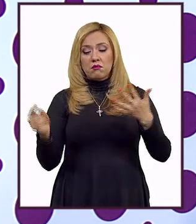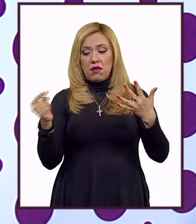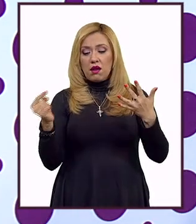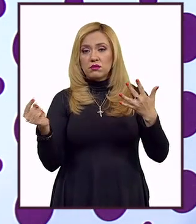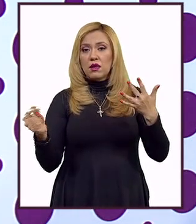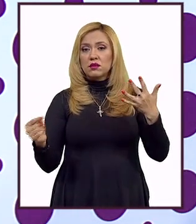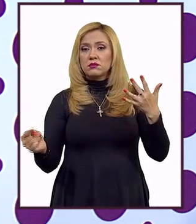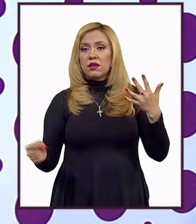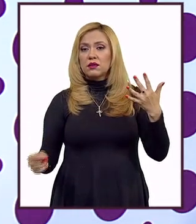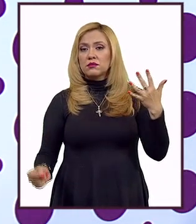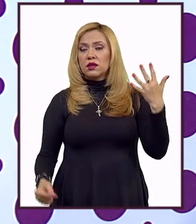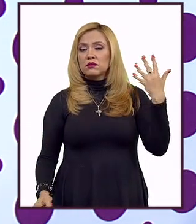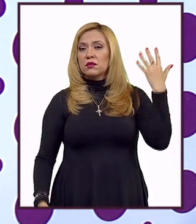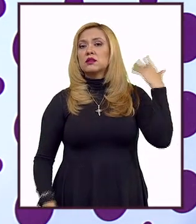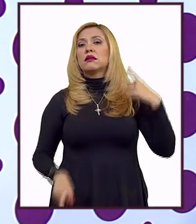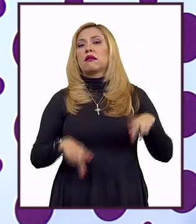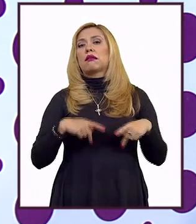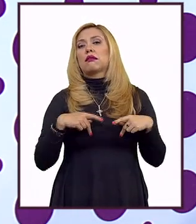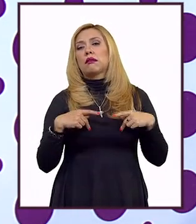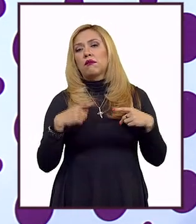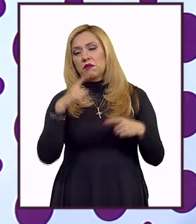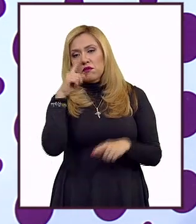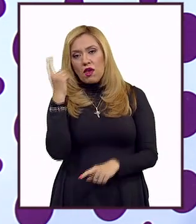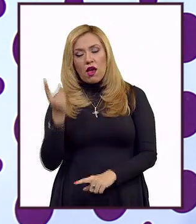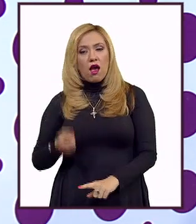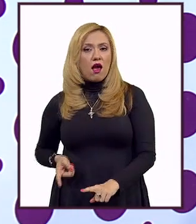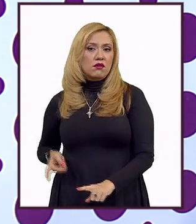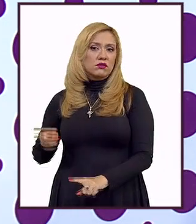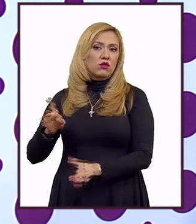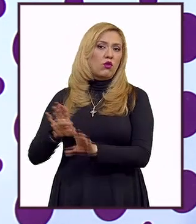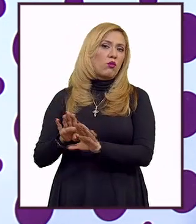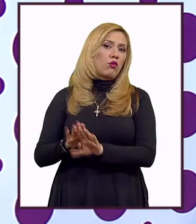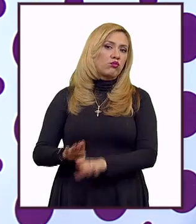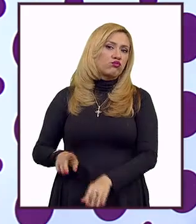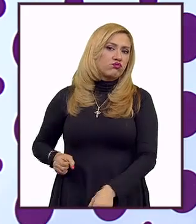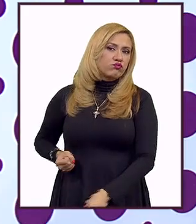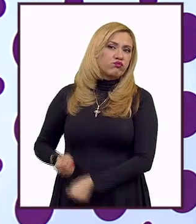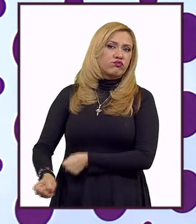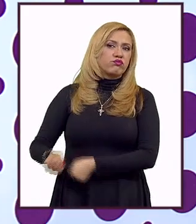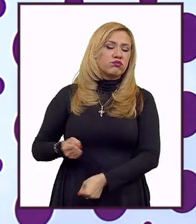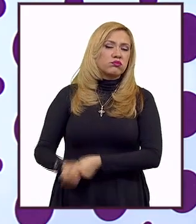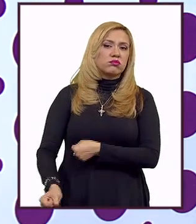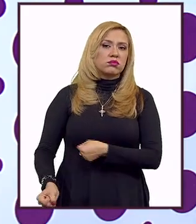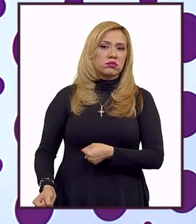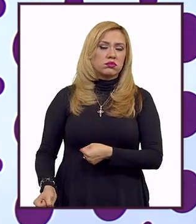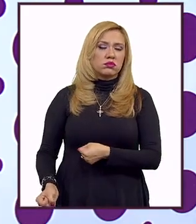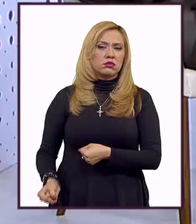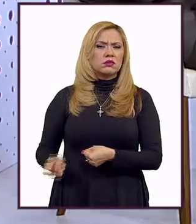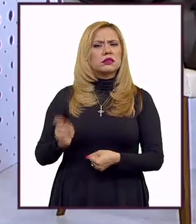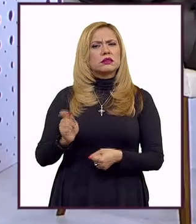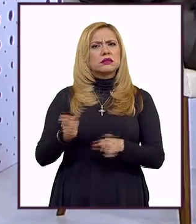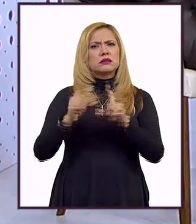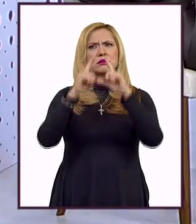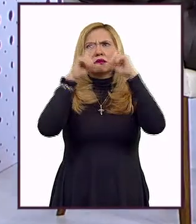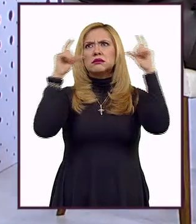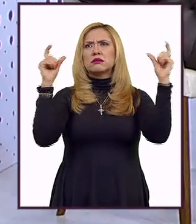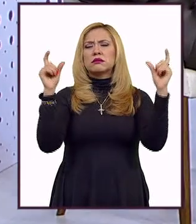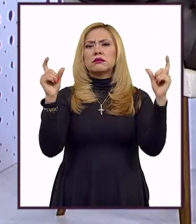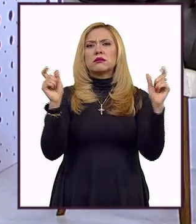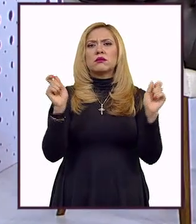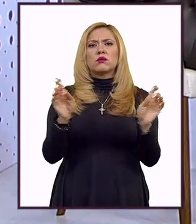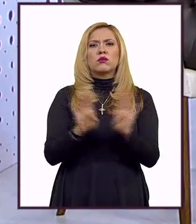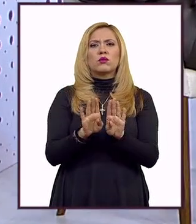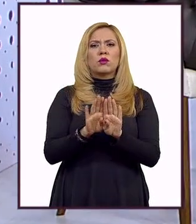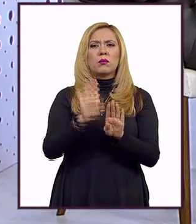importante también establecer que muchas veces se da lo que se denomina la tortura gratuita y esto es algo, yo tuve un